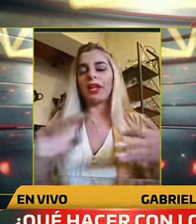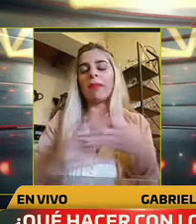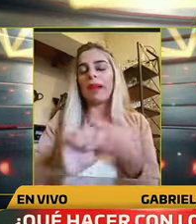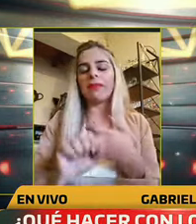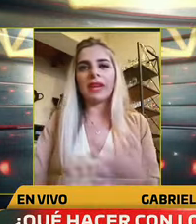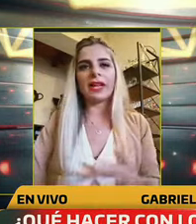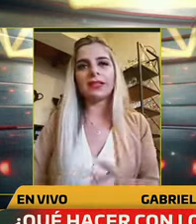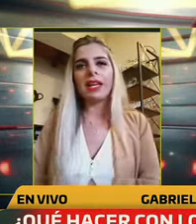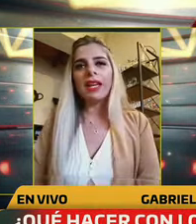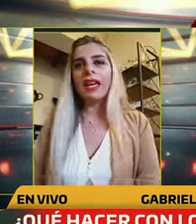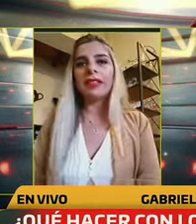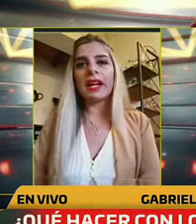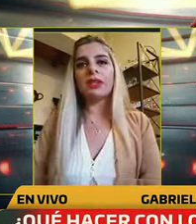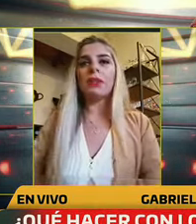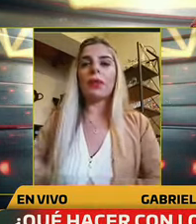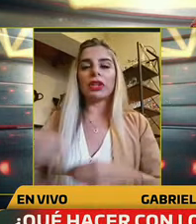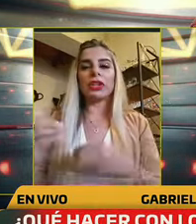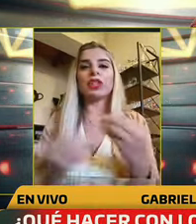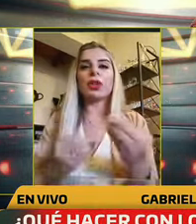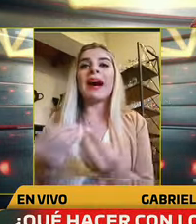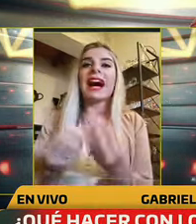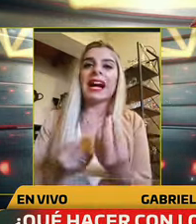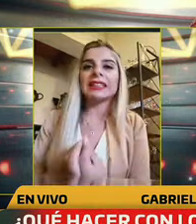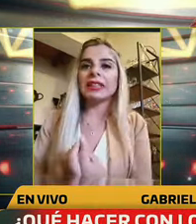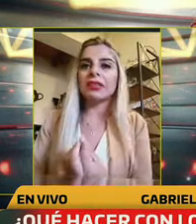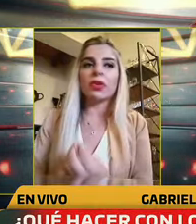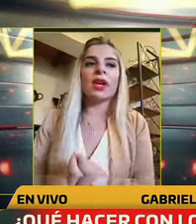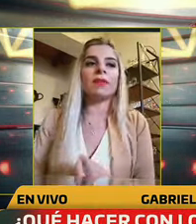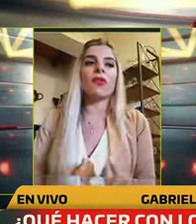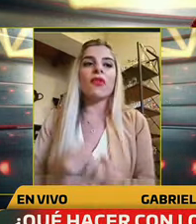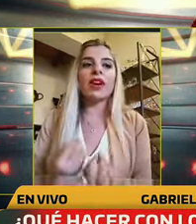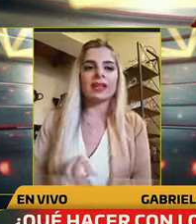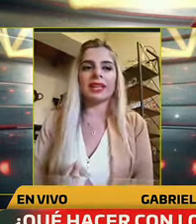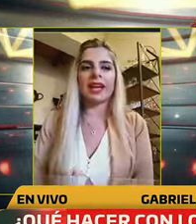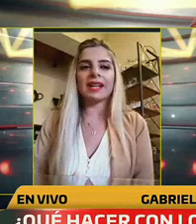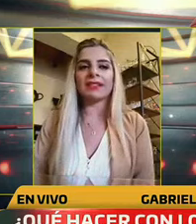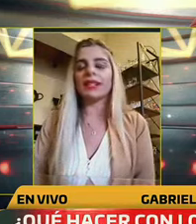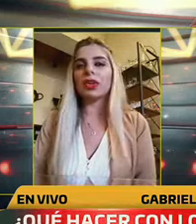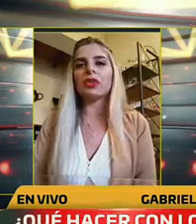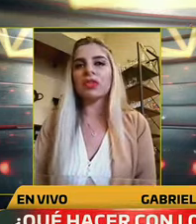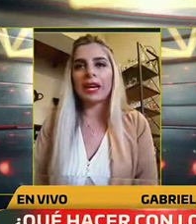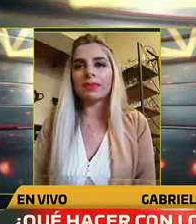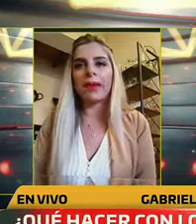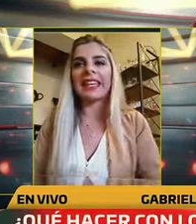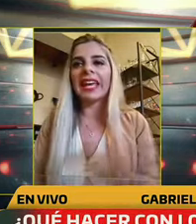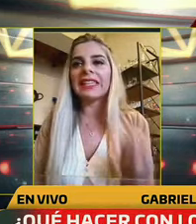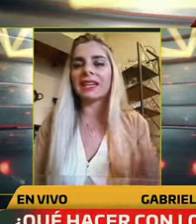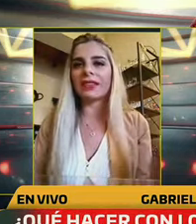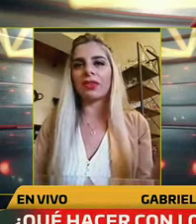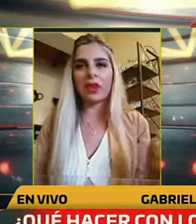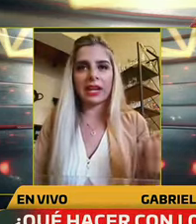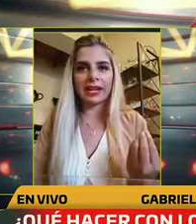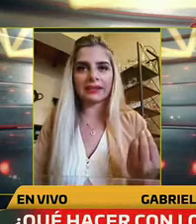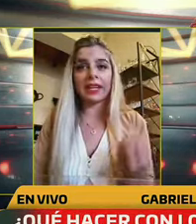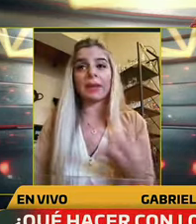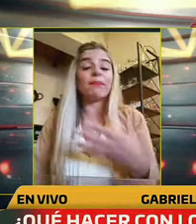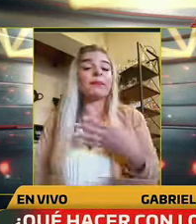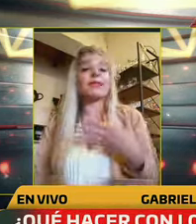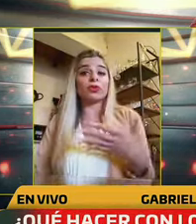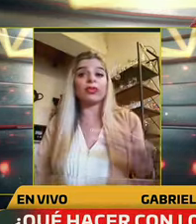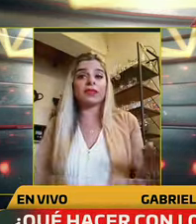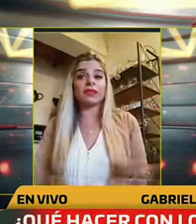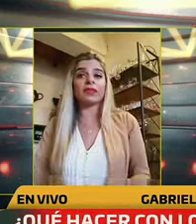patio, las plantas, estar un poquitito más activo, el moverte, hacer cositas pequeñas dentro de la casa